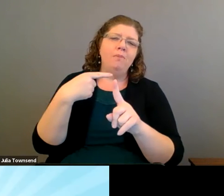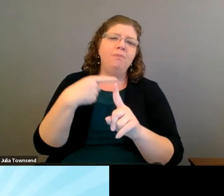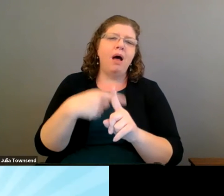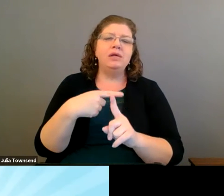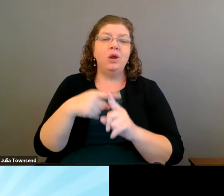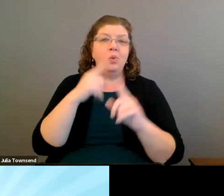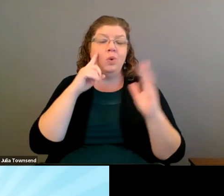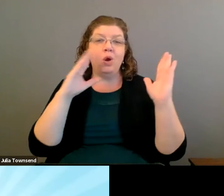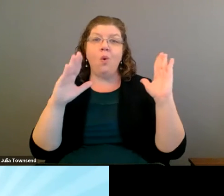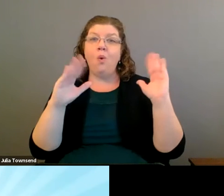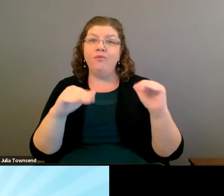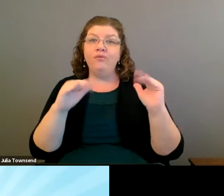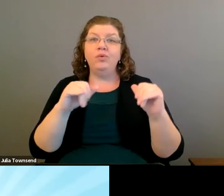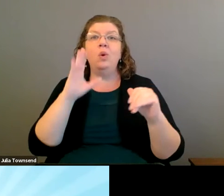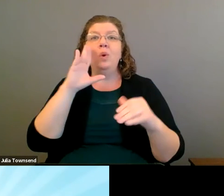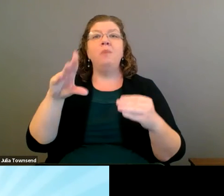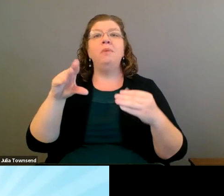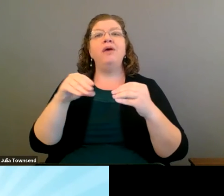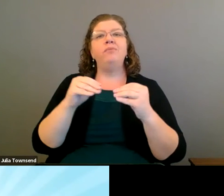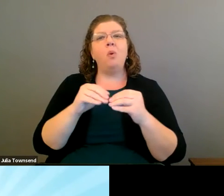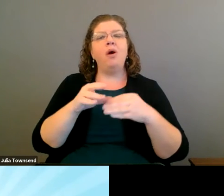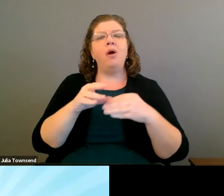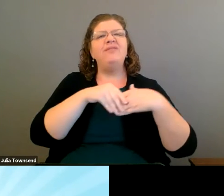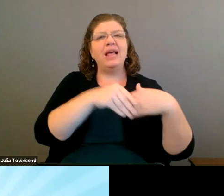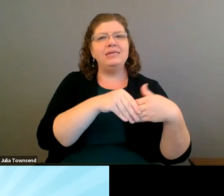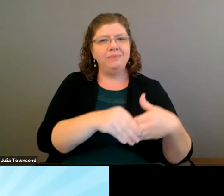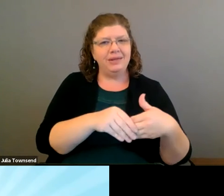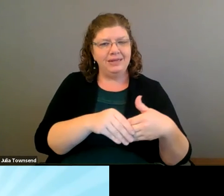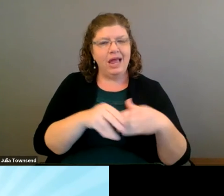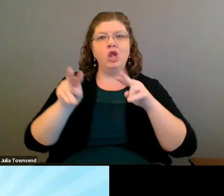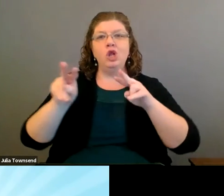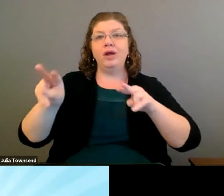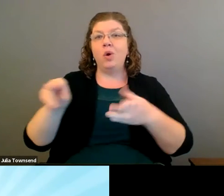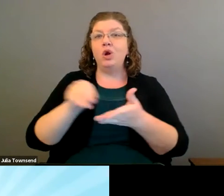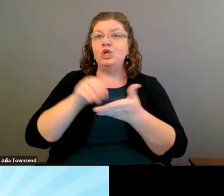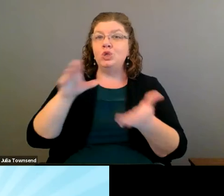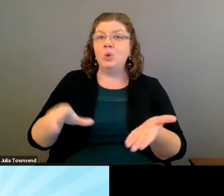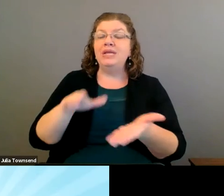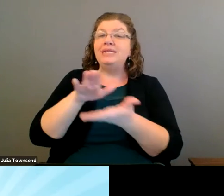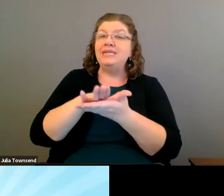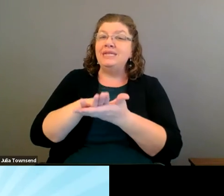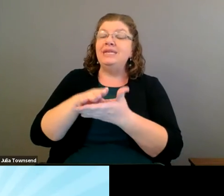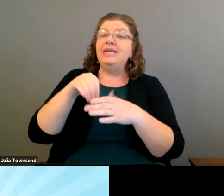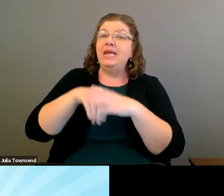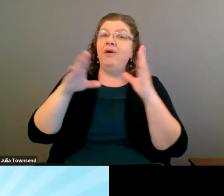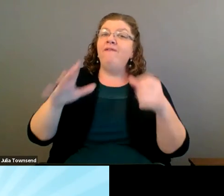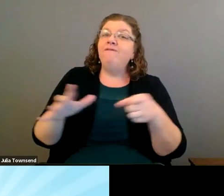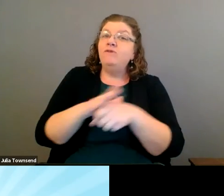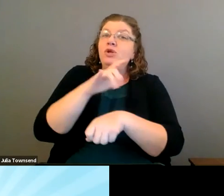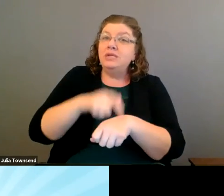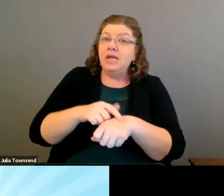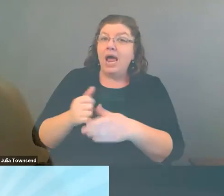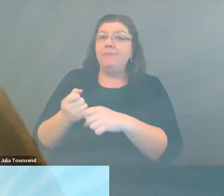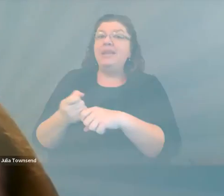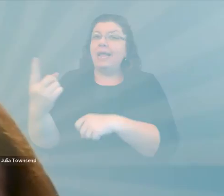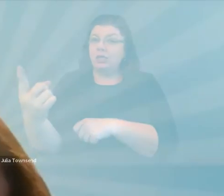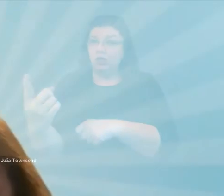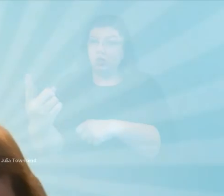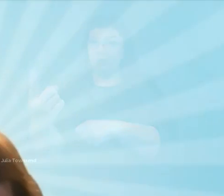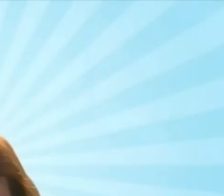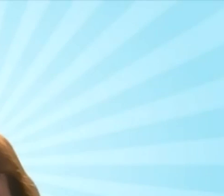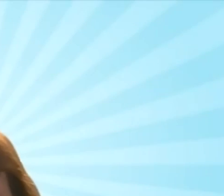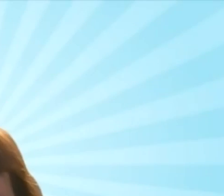la esperanza de tener más flexibilidad y esperamos tener a los estudiantes en las escuelas a tiempo completo el año que entra.